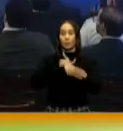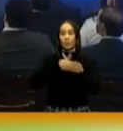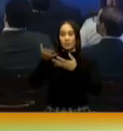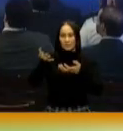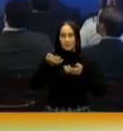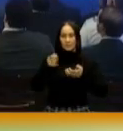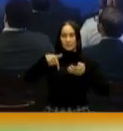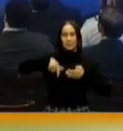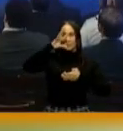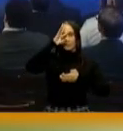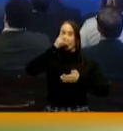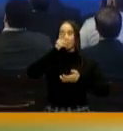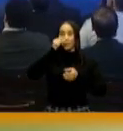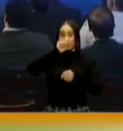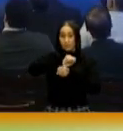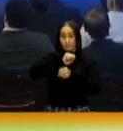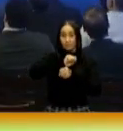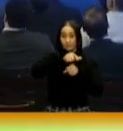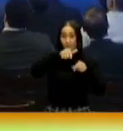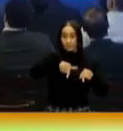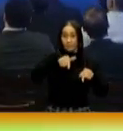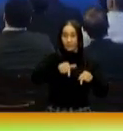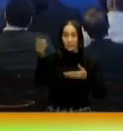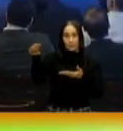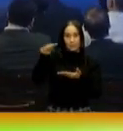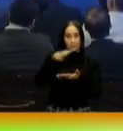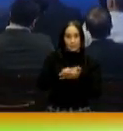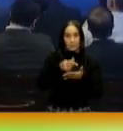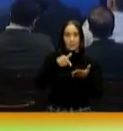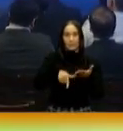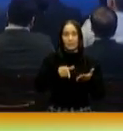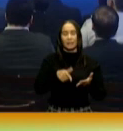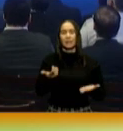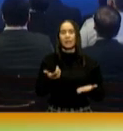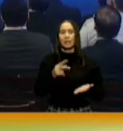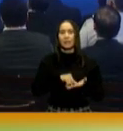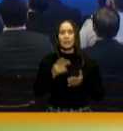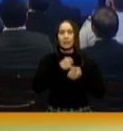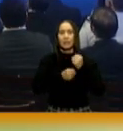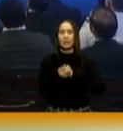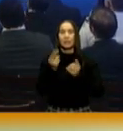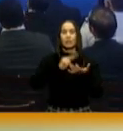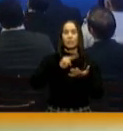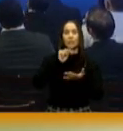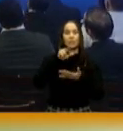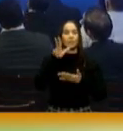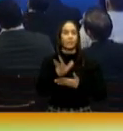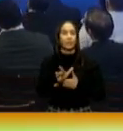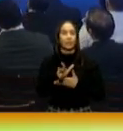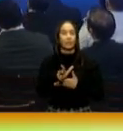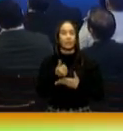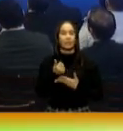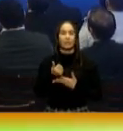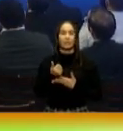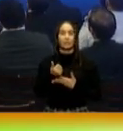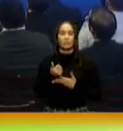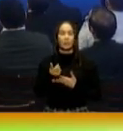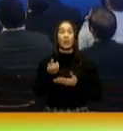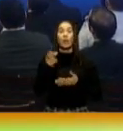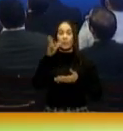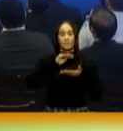que es una economía robusta y que fue parte del G de cómo Ajá de aquella